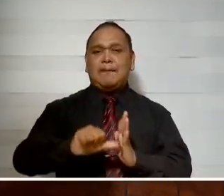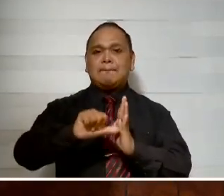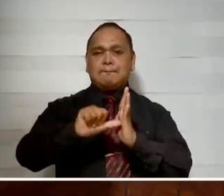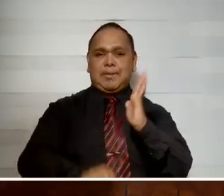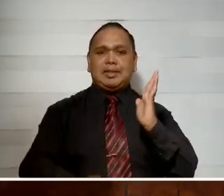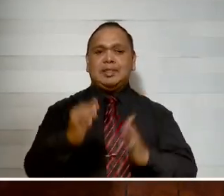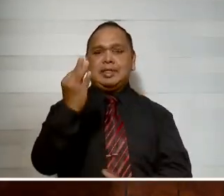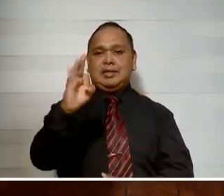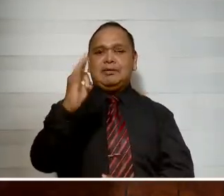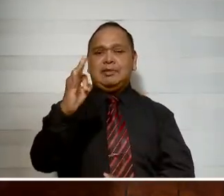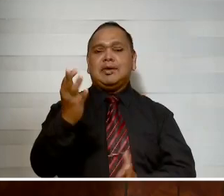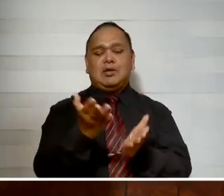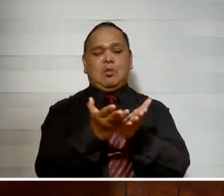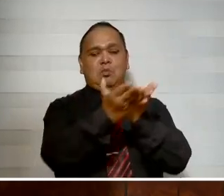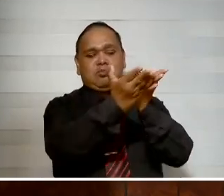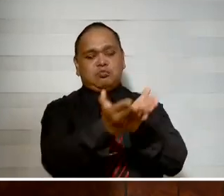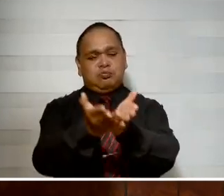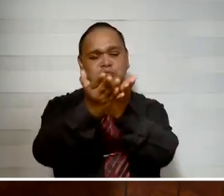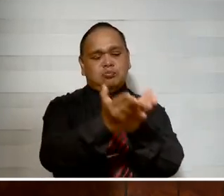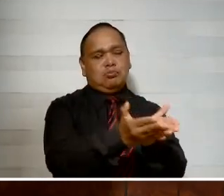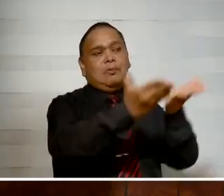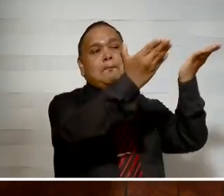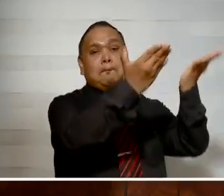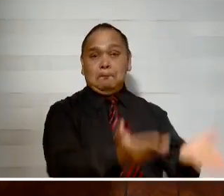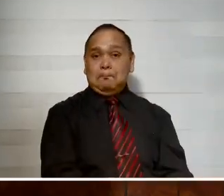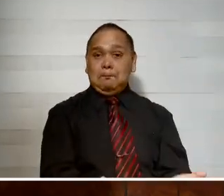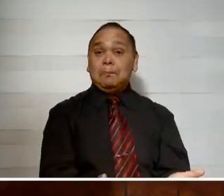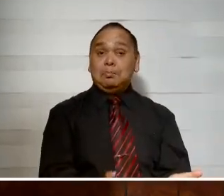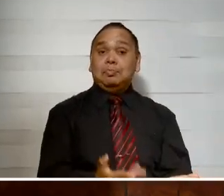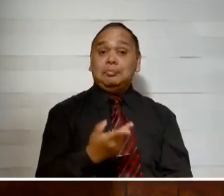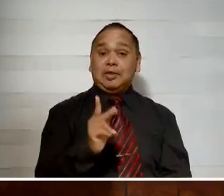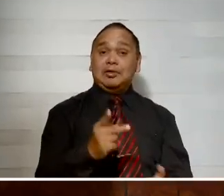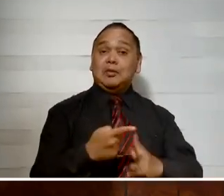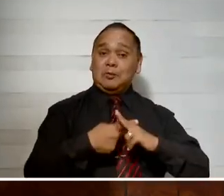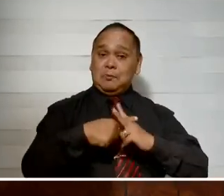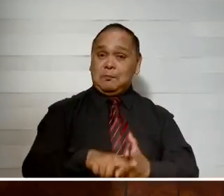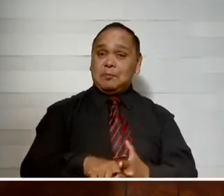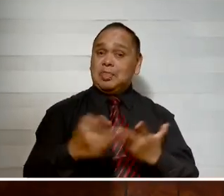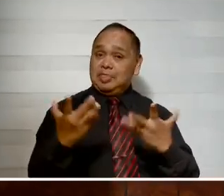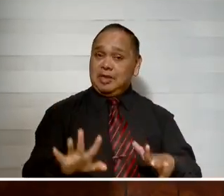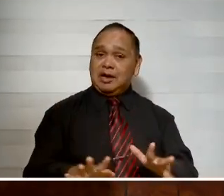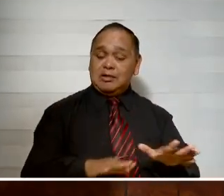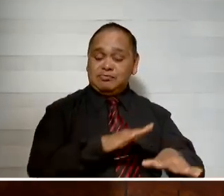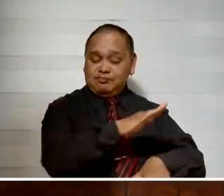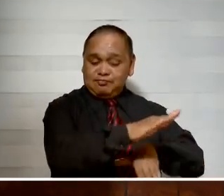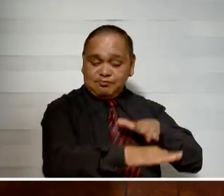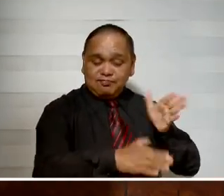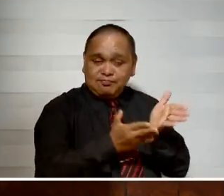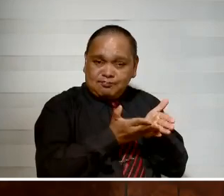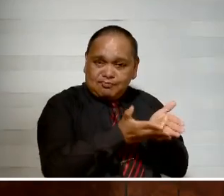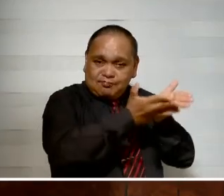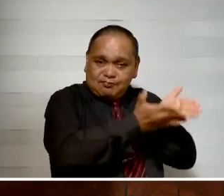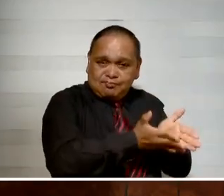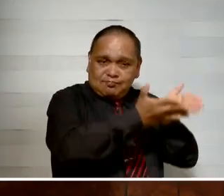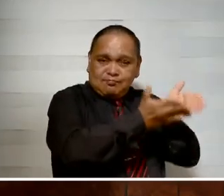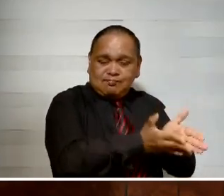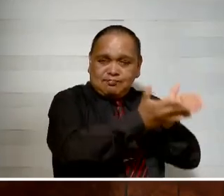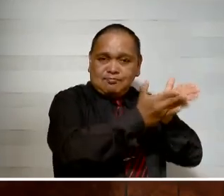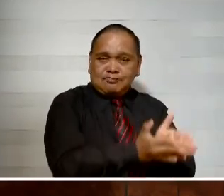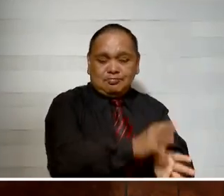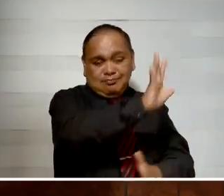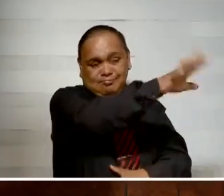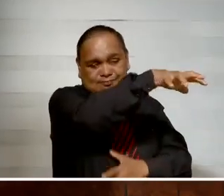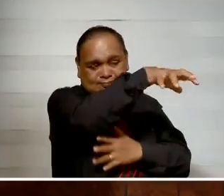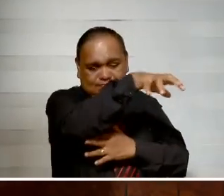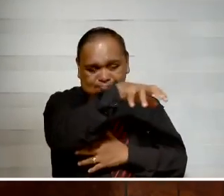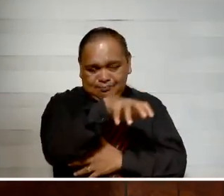febrero llega la draga, y llegó. Y acá va al paso así de milimétrico. Entonces, y ya la tercera